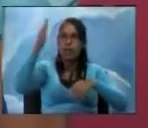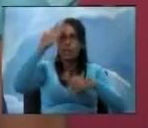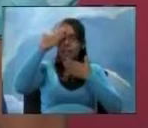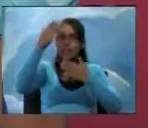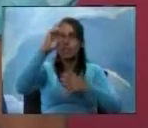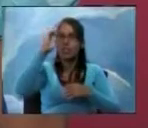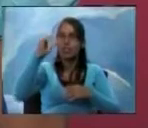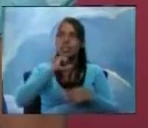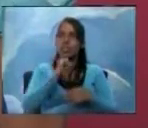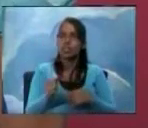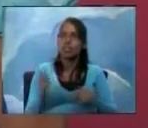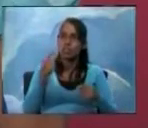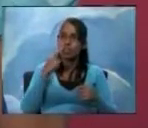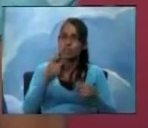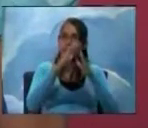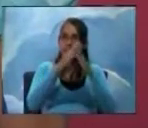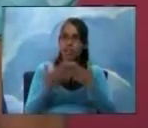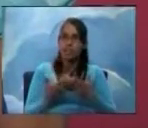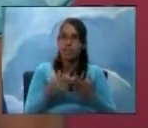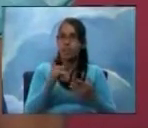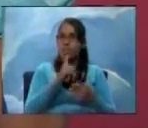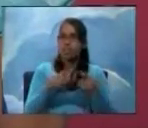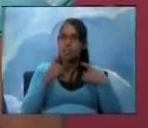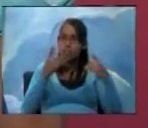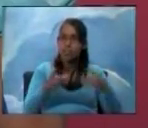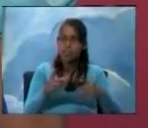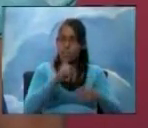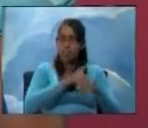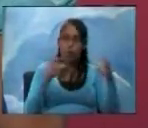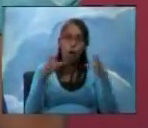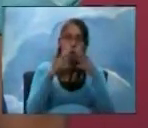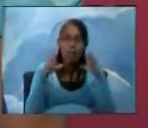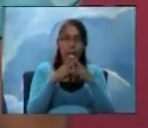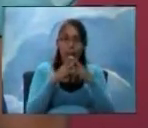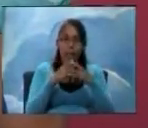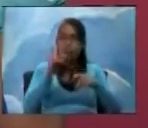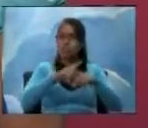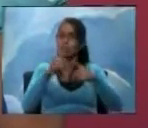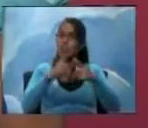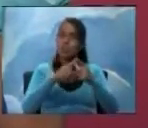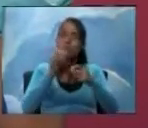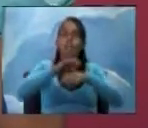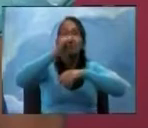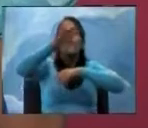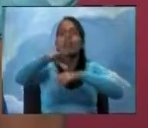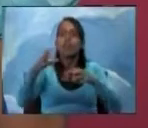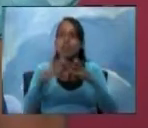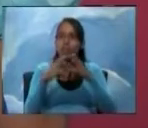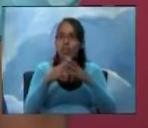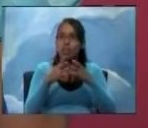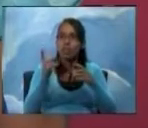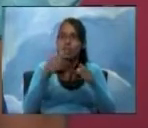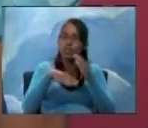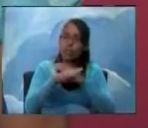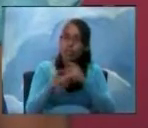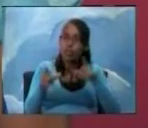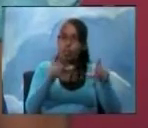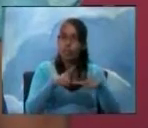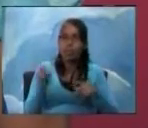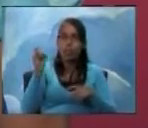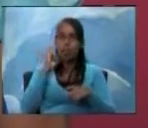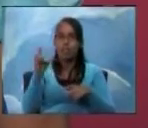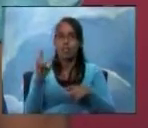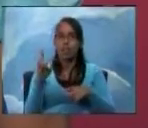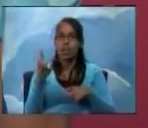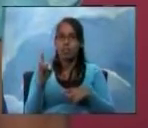Dios, eso es lo que manda la Biblia, que no debemos dejar de congregarnos. Entonces, si tú te dejas de congregar, tú le estás dando lugar